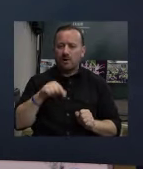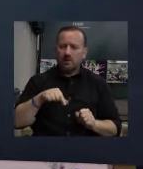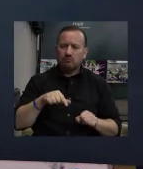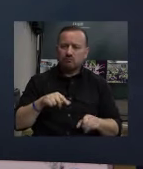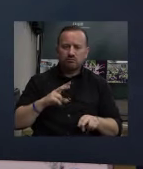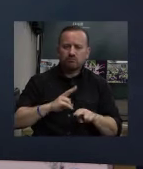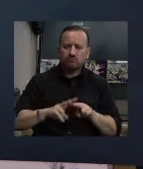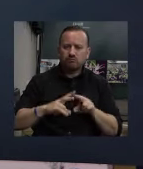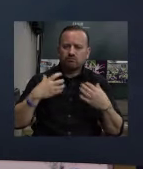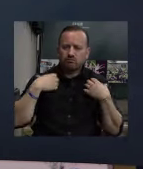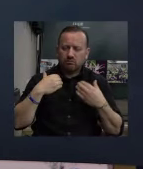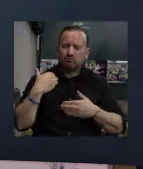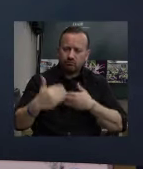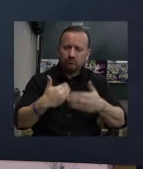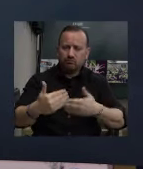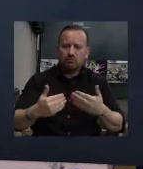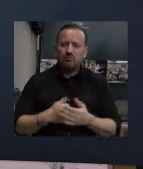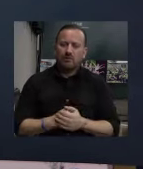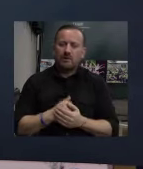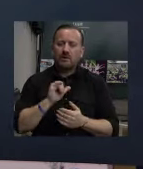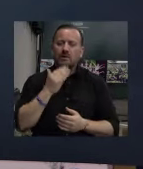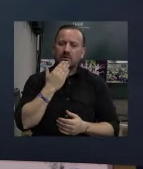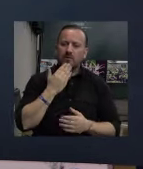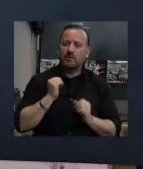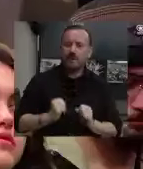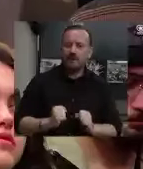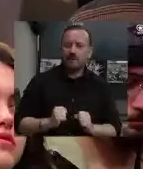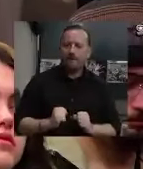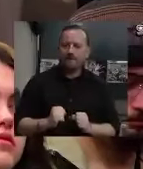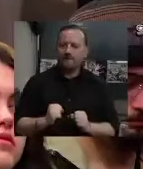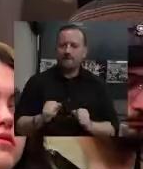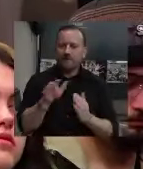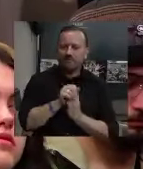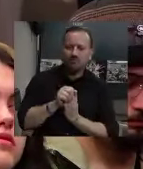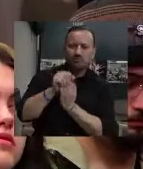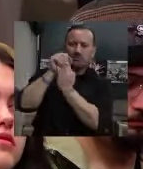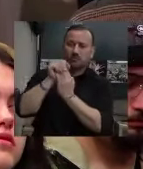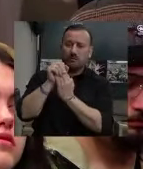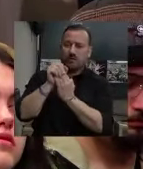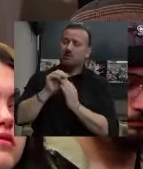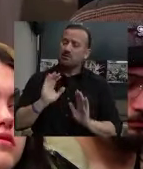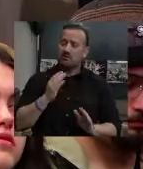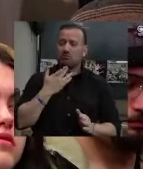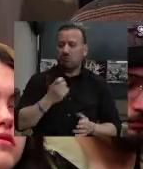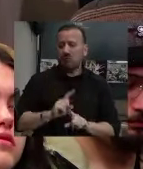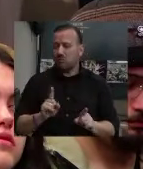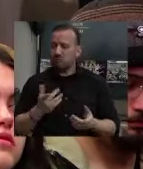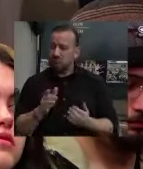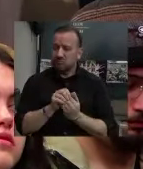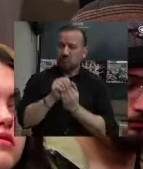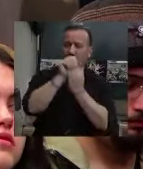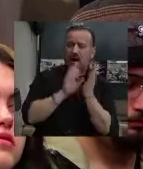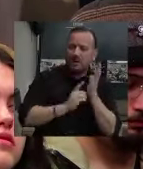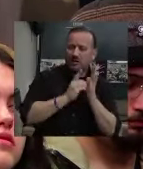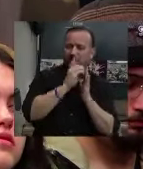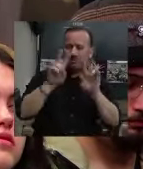tarea adelante y poder poder liderar porque no si lo podemos llamar así liderar el desarrollo de